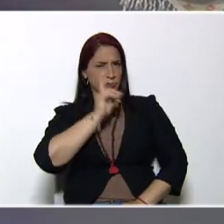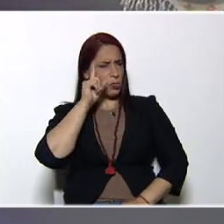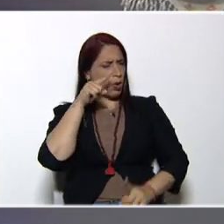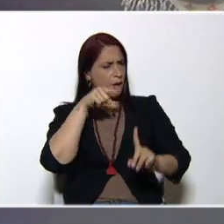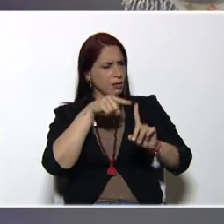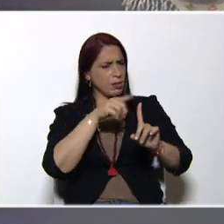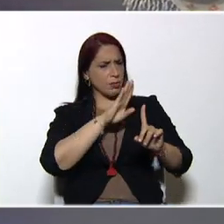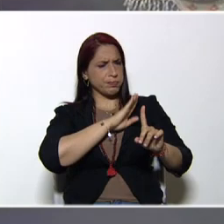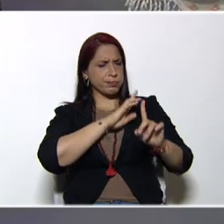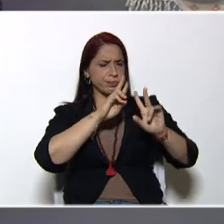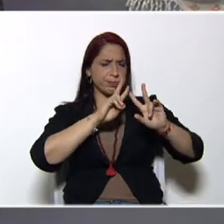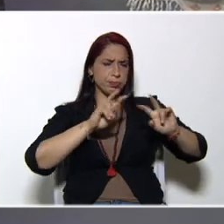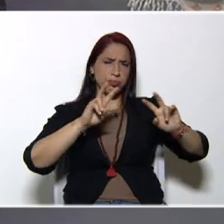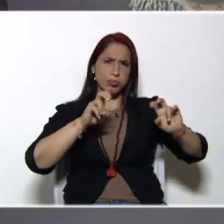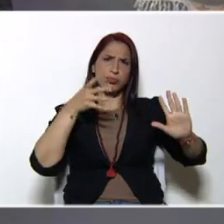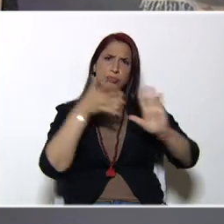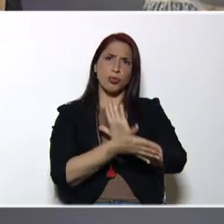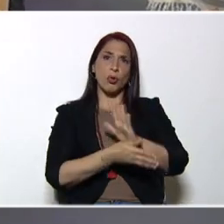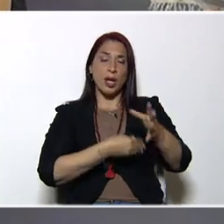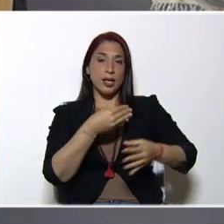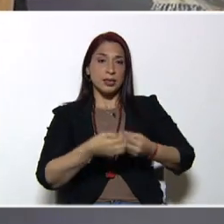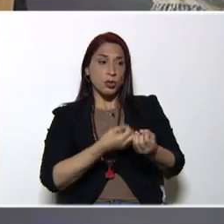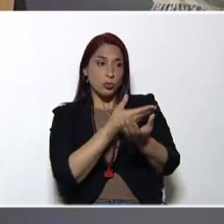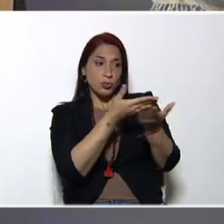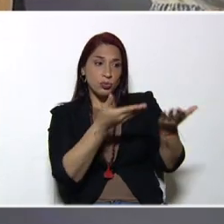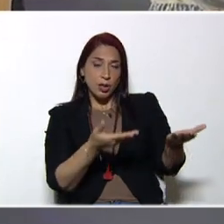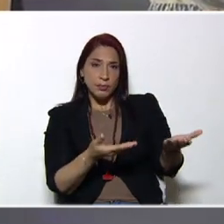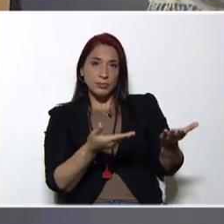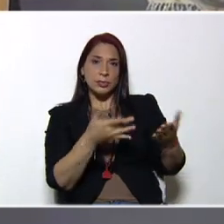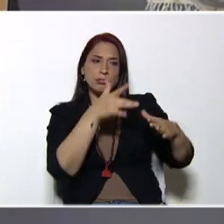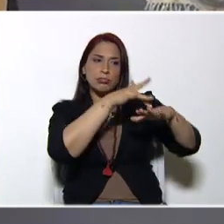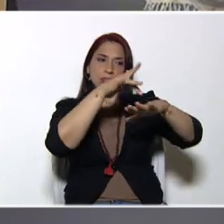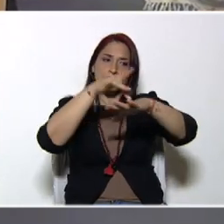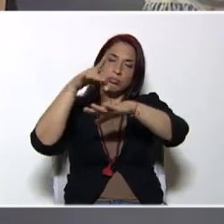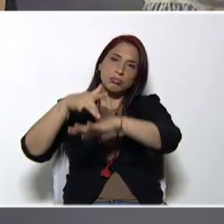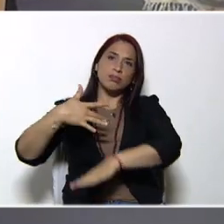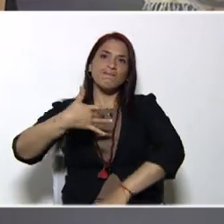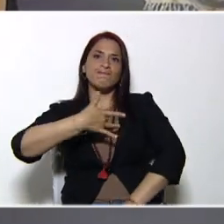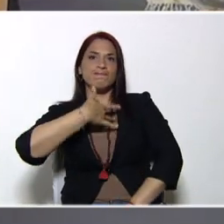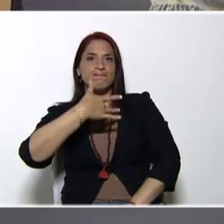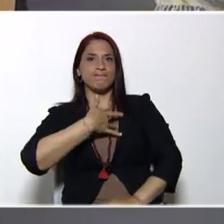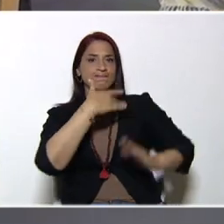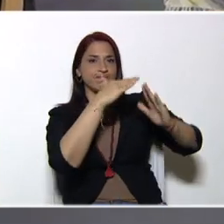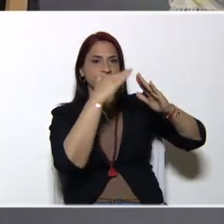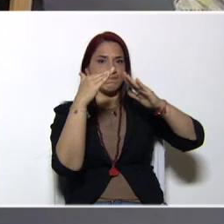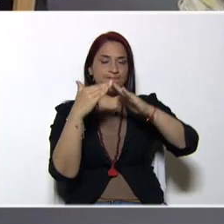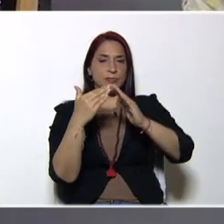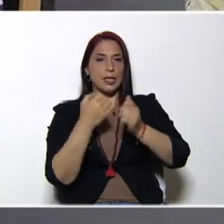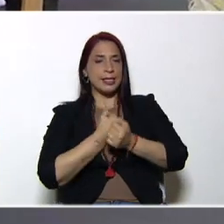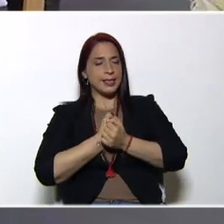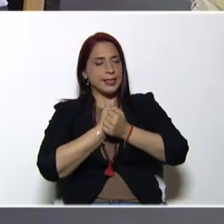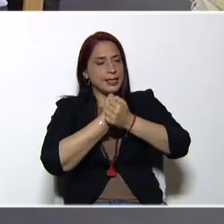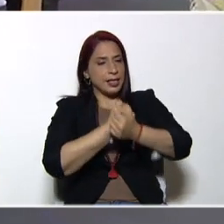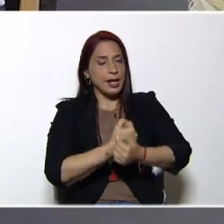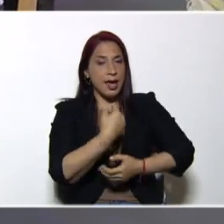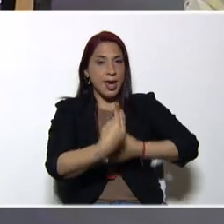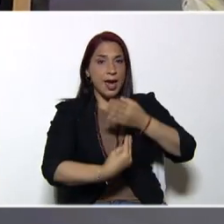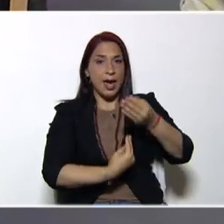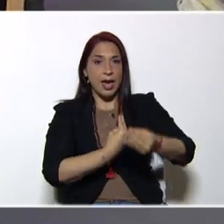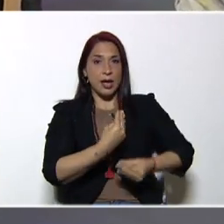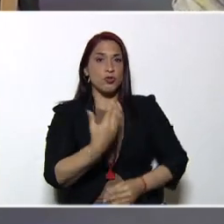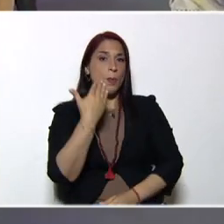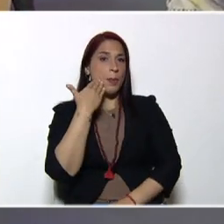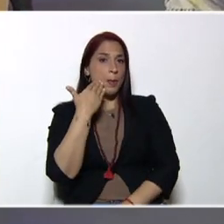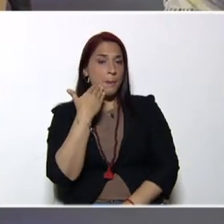de mi investigación, muchachos, es hacerles a ustedes fomentar y sensibilizar en sus casas el querer lo que está hecho por sus padres,